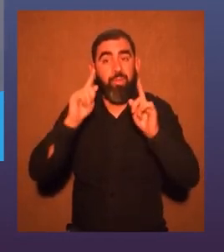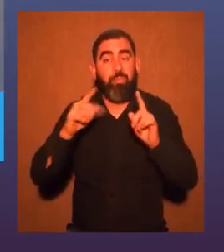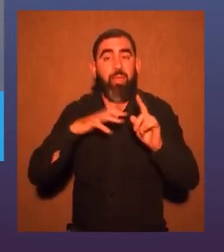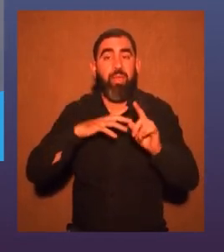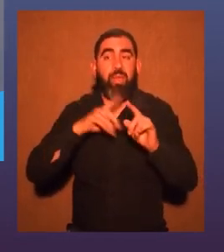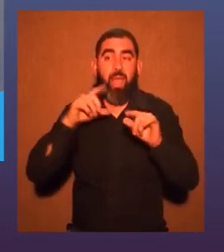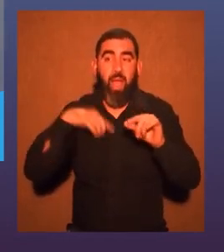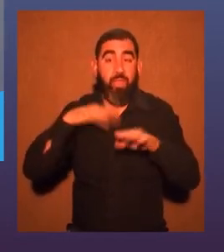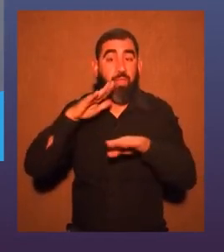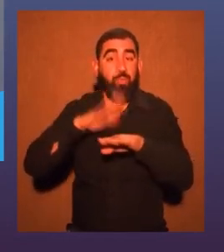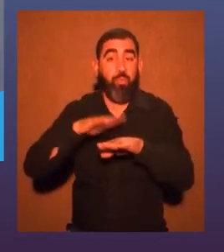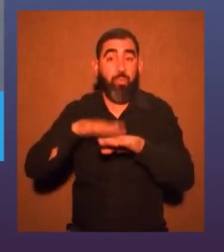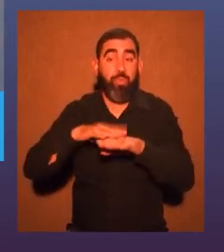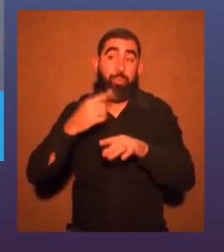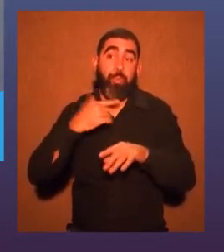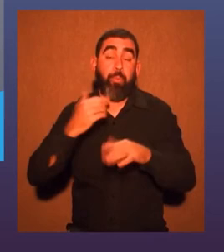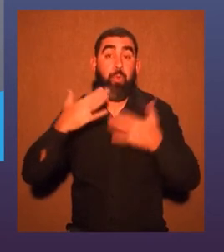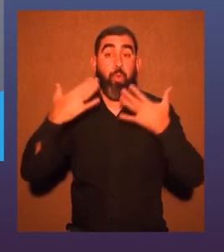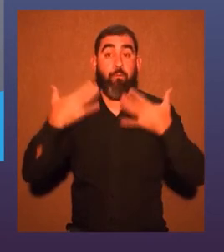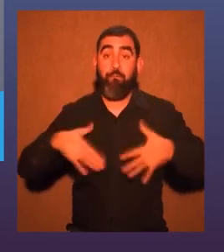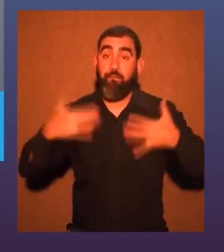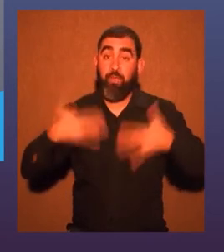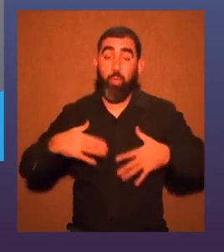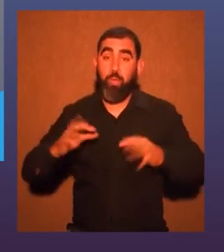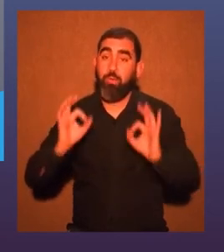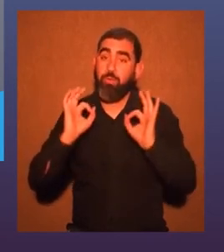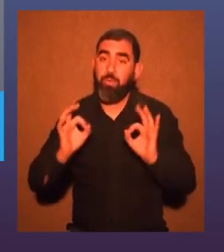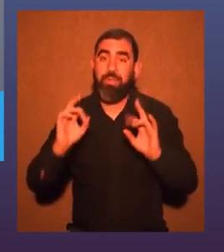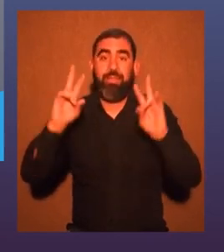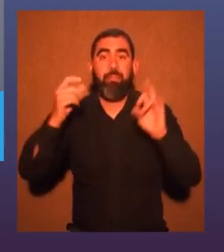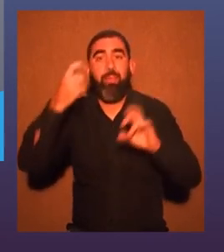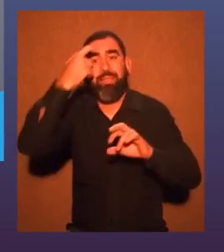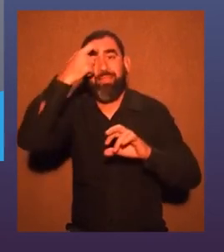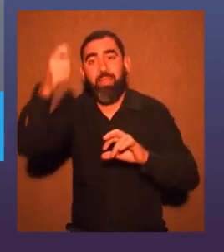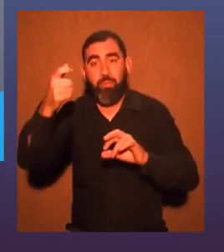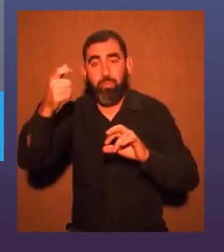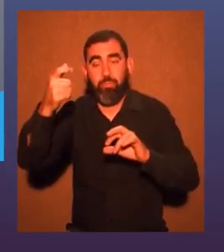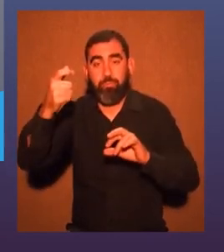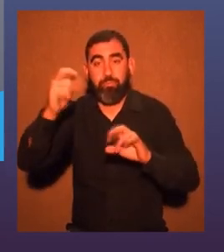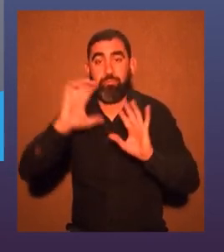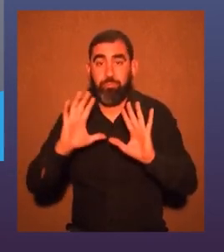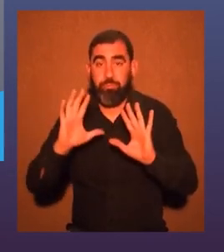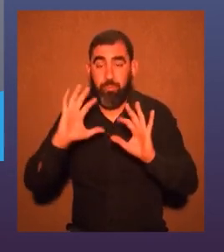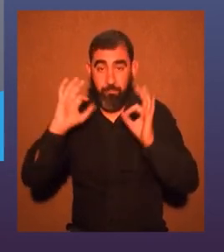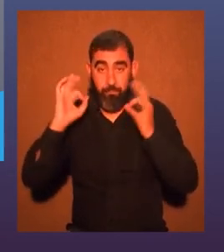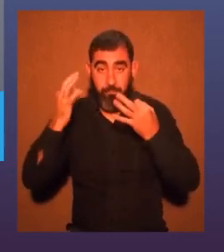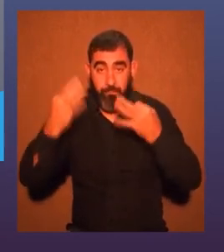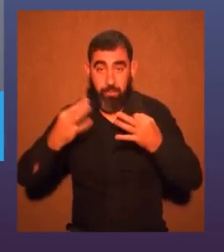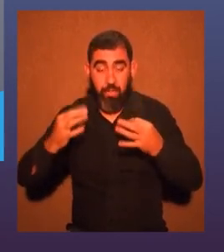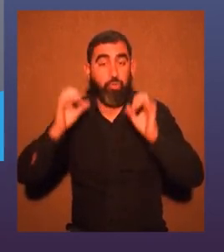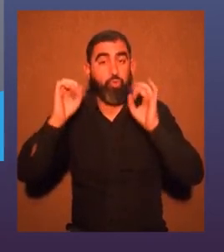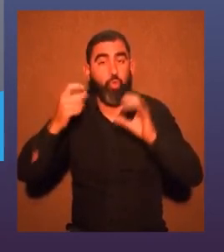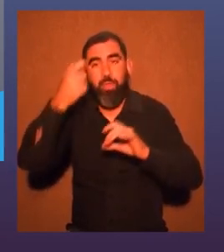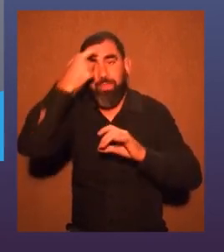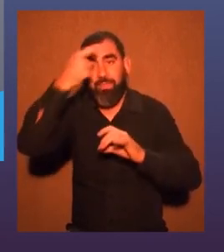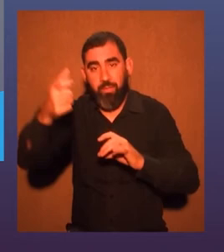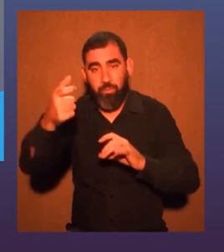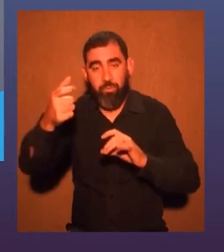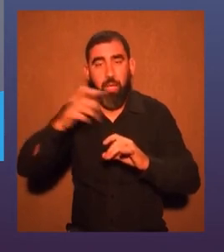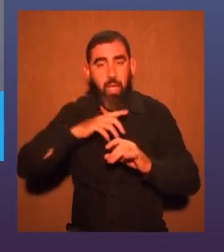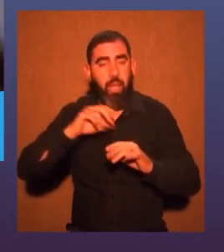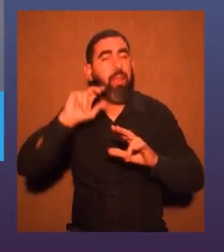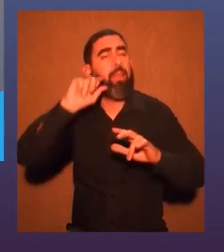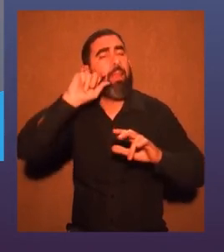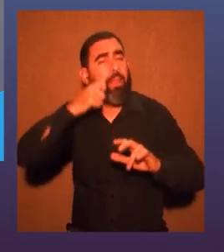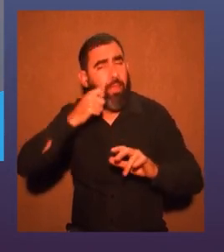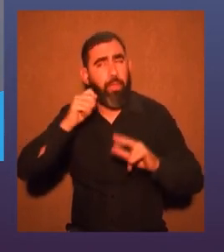función también. O sea, el vestuario, por ejemplo, en ballet es un vestuario técnico. Total. Es algo técnico, puramente técnico. Más allá de que sea